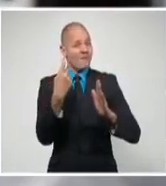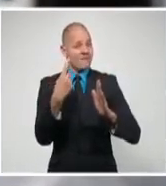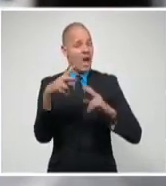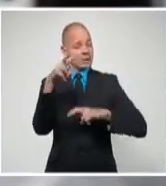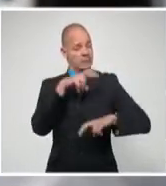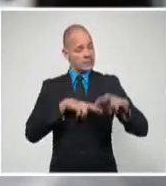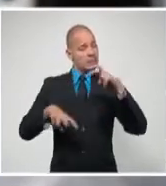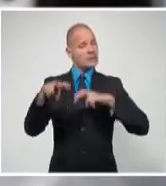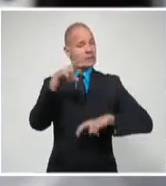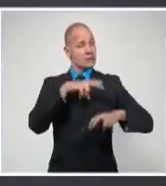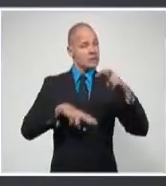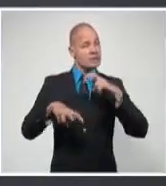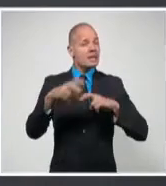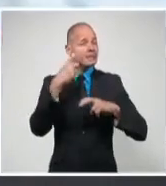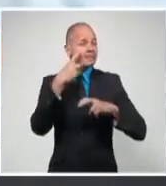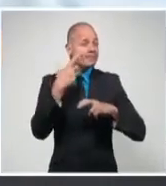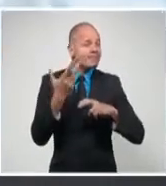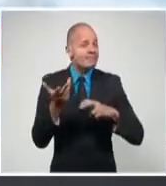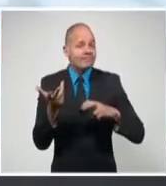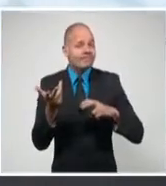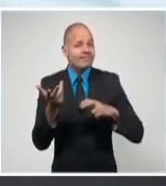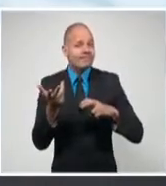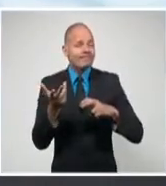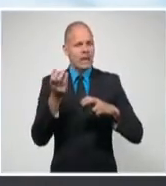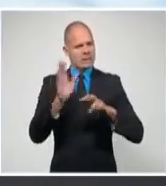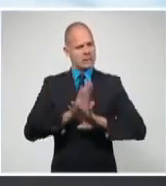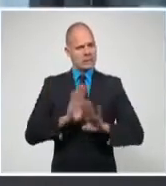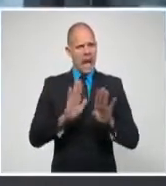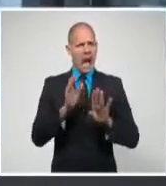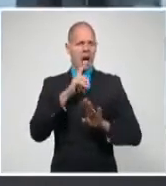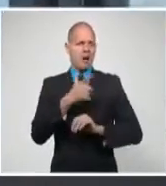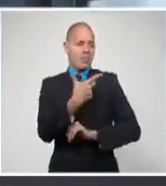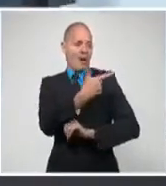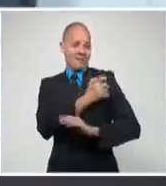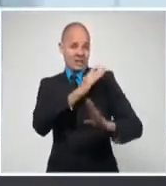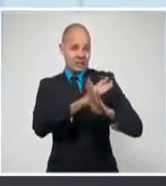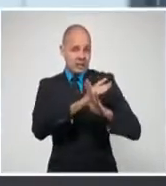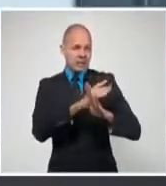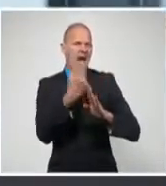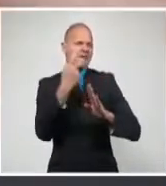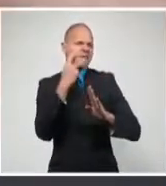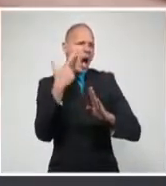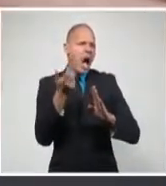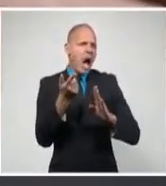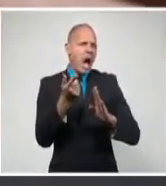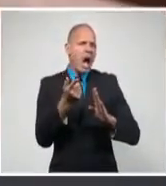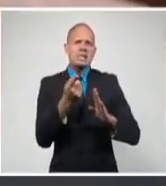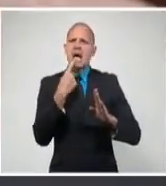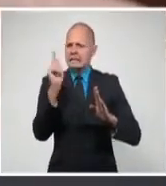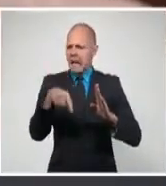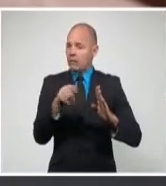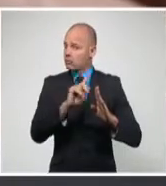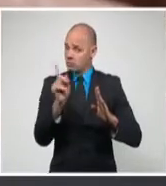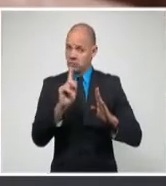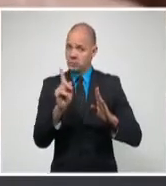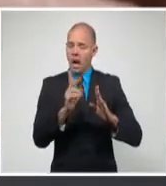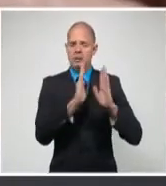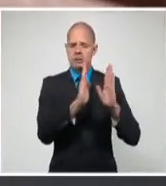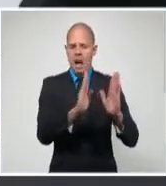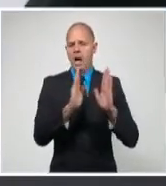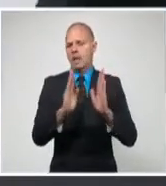noticioso como el resultado final. El desarrollo de un candidato vacunal debe cumplir varias fases. En la etapa de ensayos